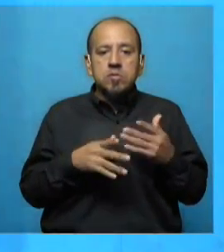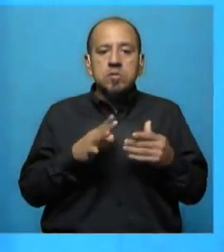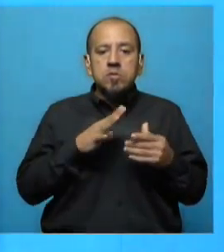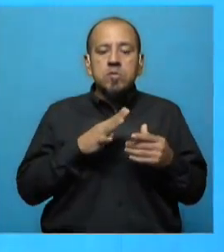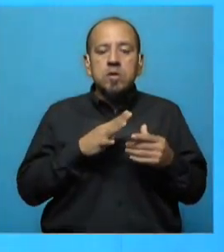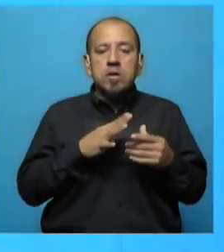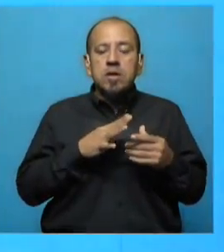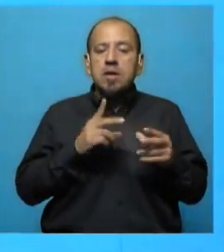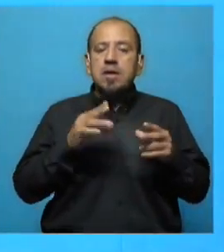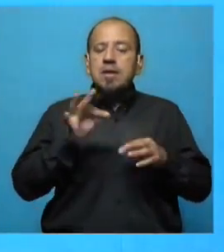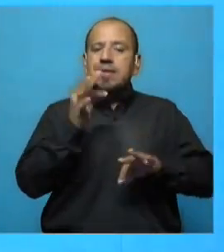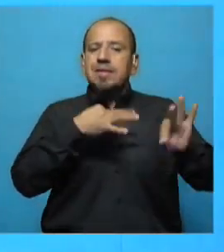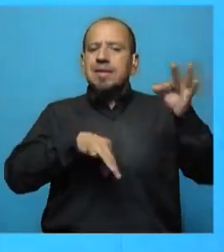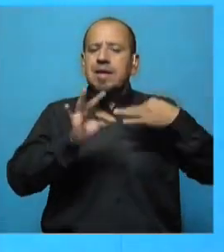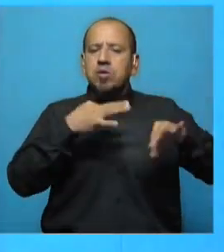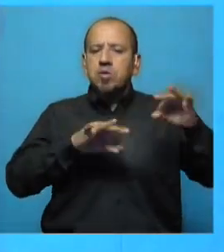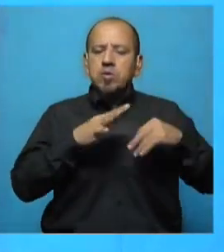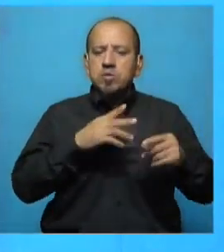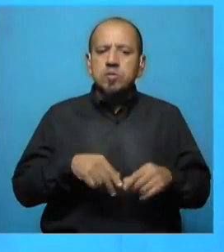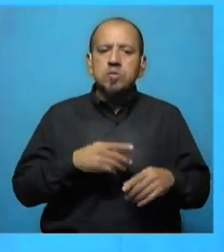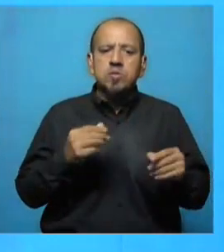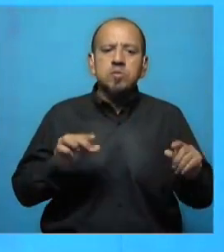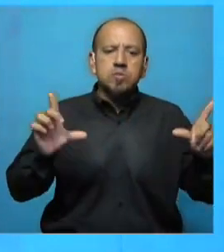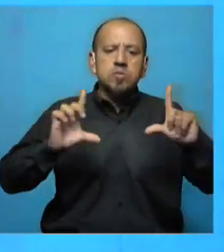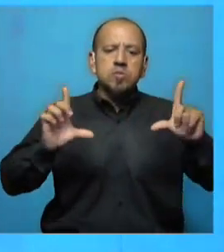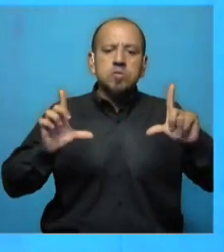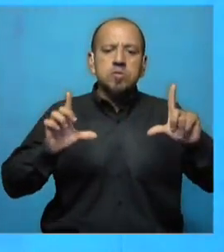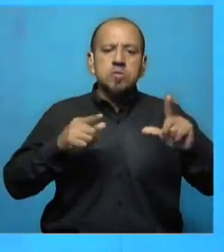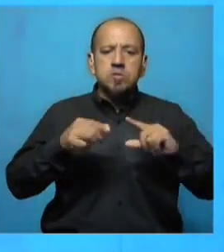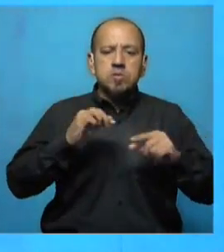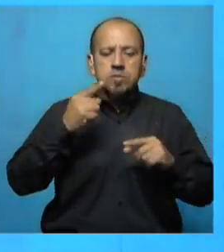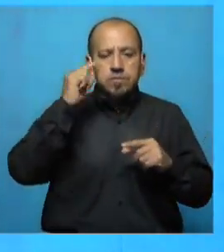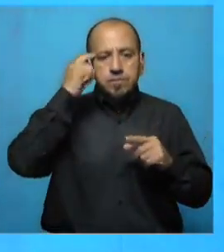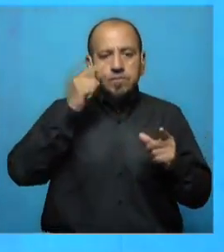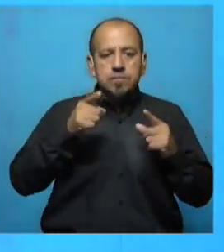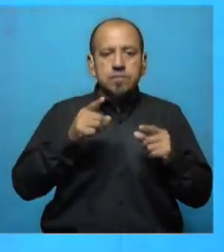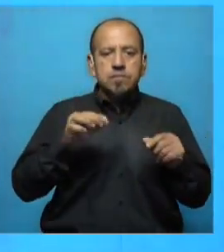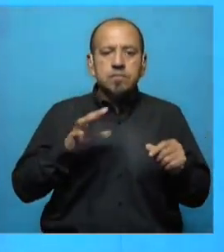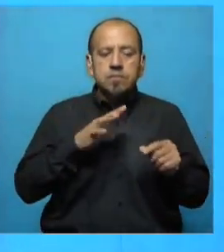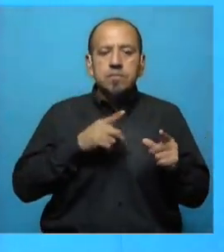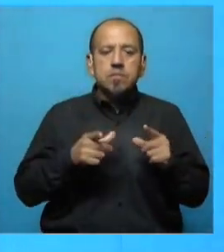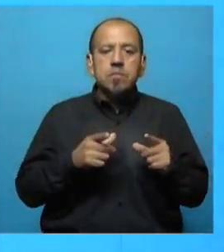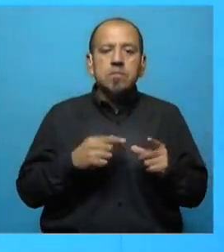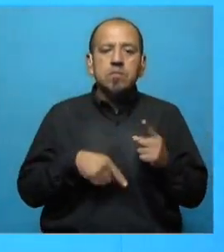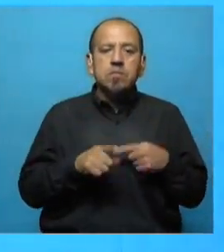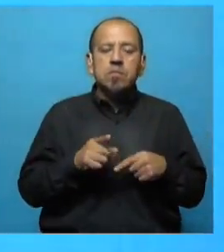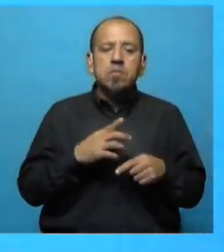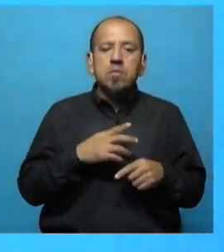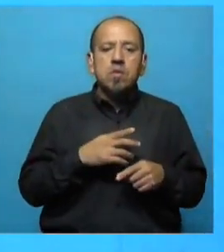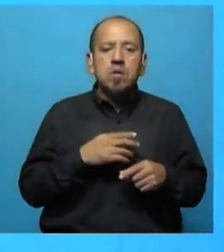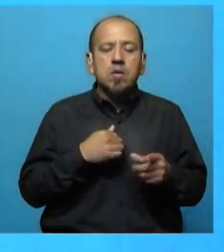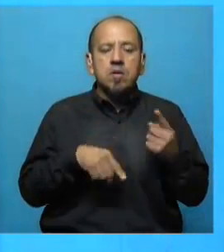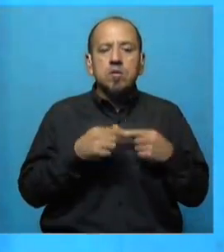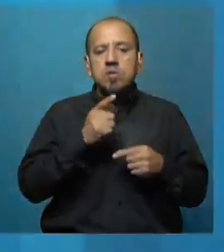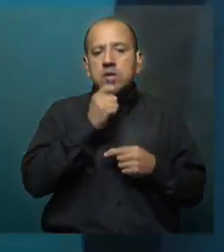Por decirlo de alguna manera si bien usamos muchos recursos televisivos la esencia del programa era lo que pasaba arriba del escenario este con Los Comediantes